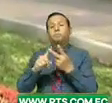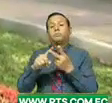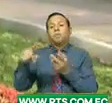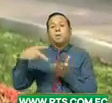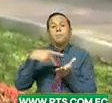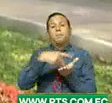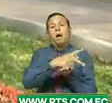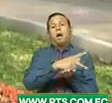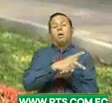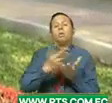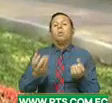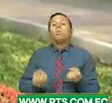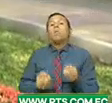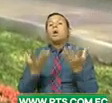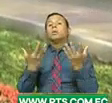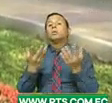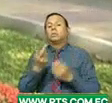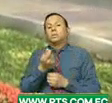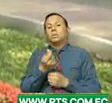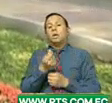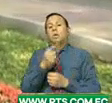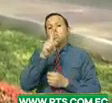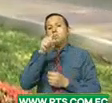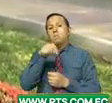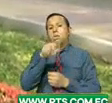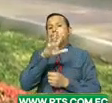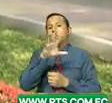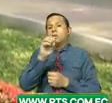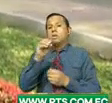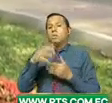pago de una indemnización de $1,500 a la denuncia.